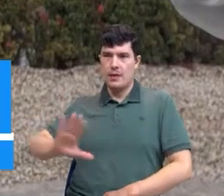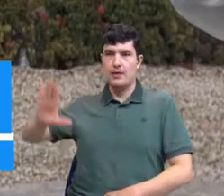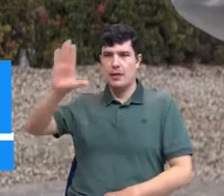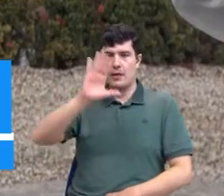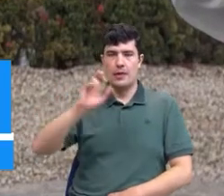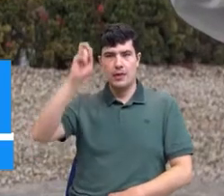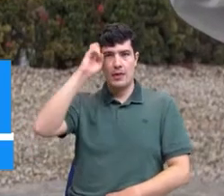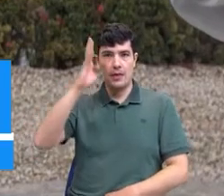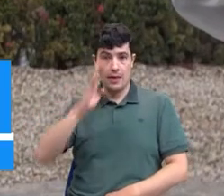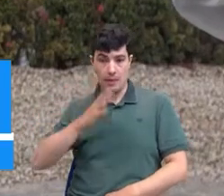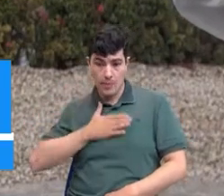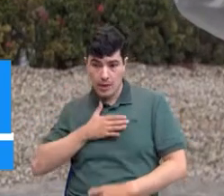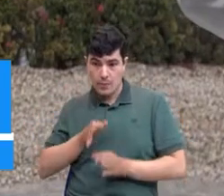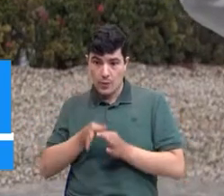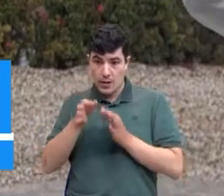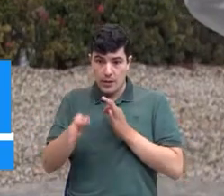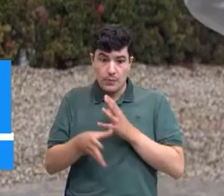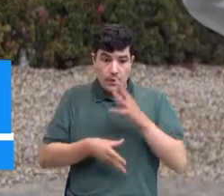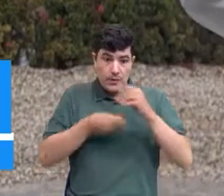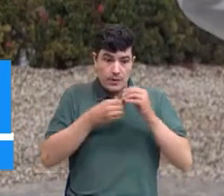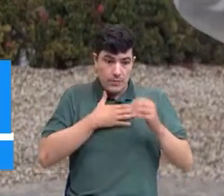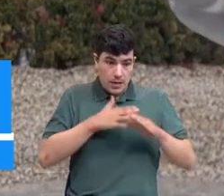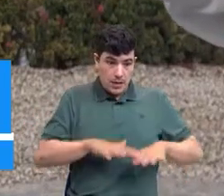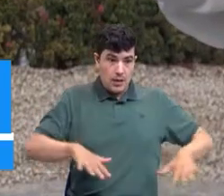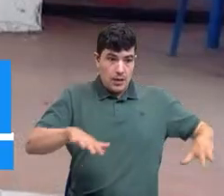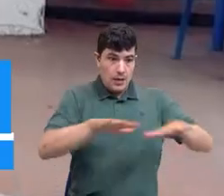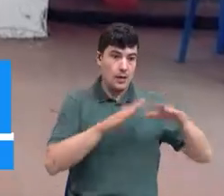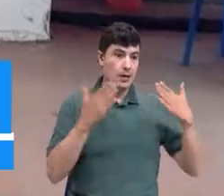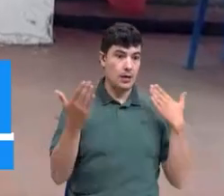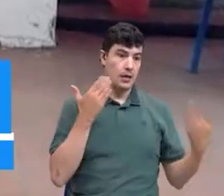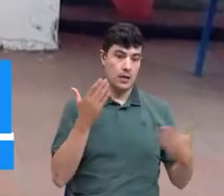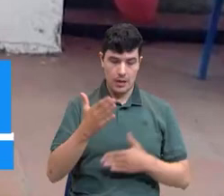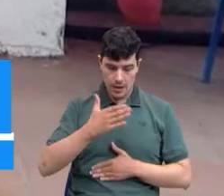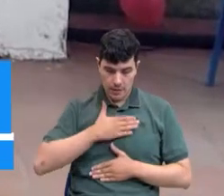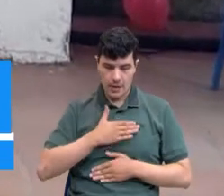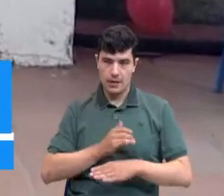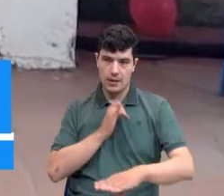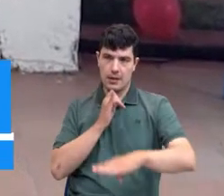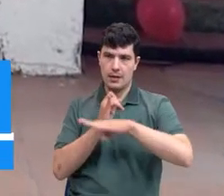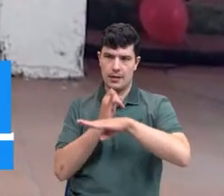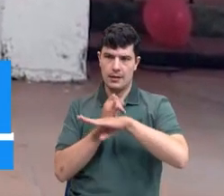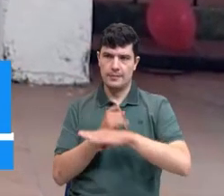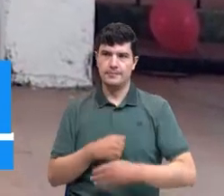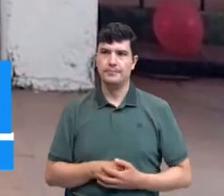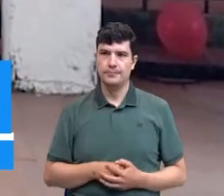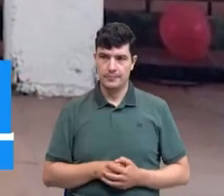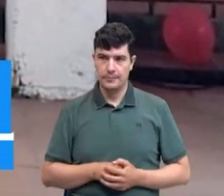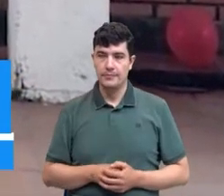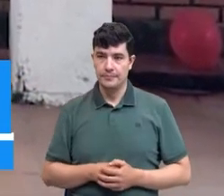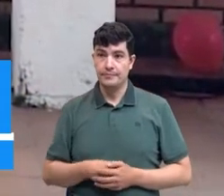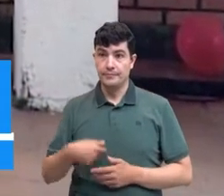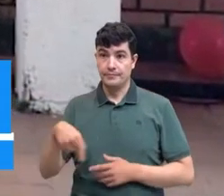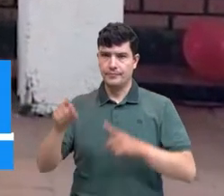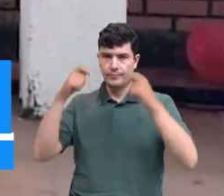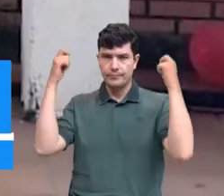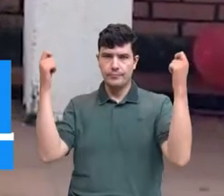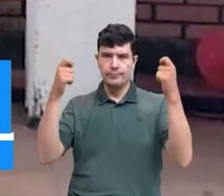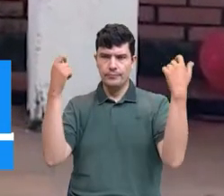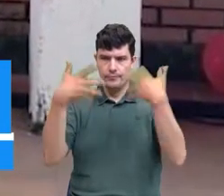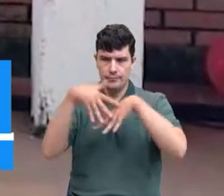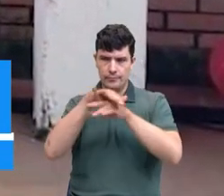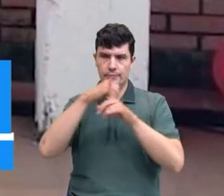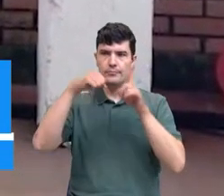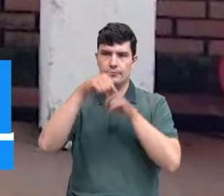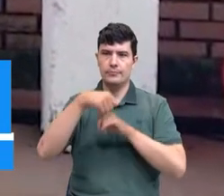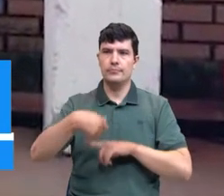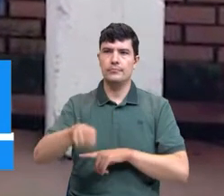mi municipio, mi corregimiento y mi institución. Todo empezó con una convocatoria que fue publicada a través de las redes sociales